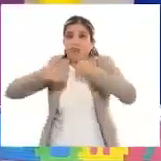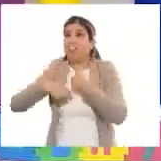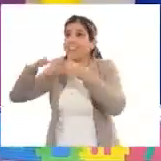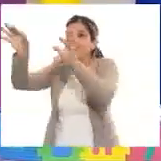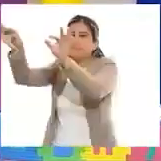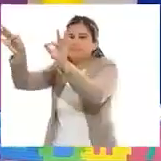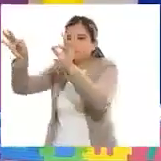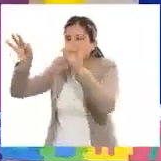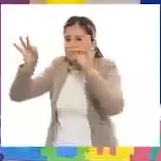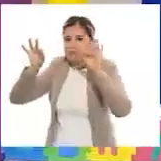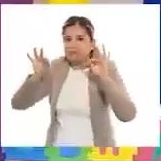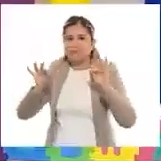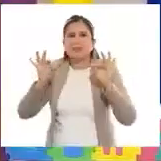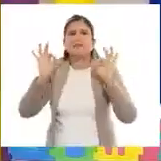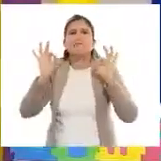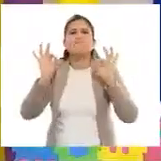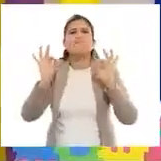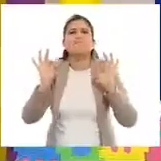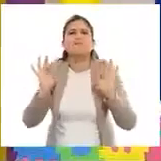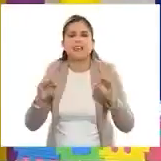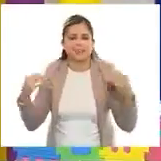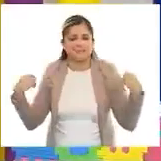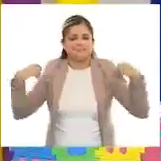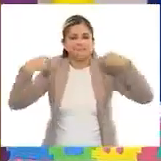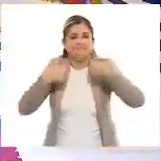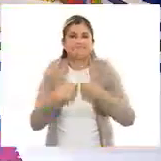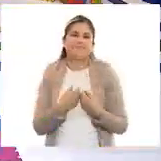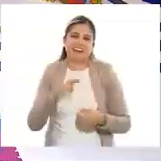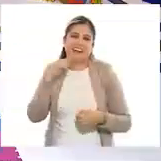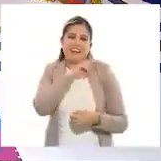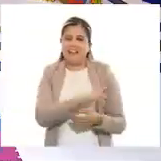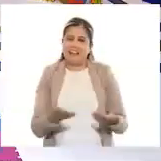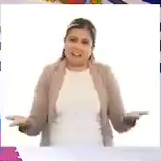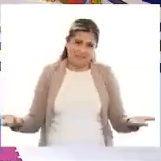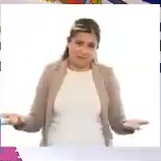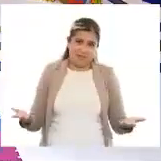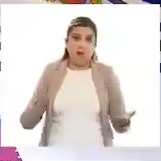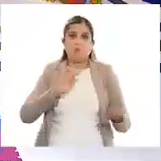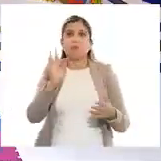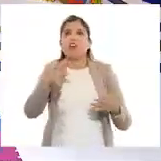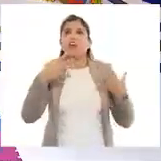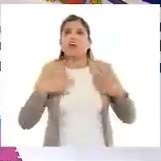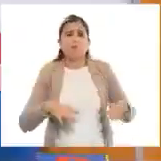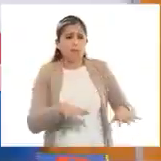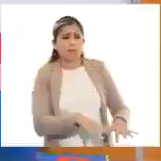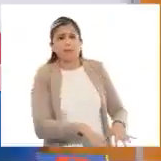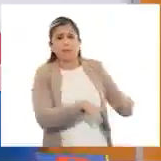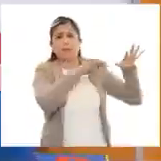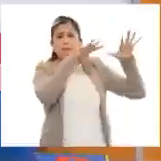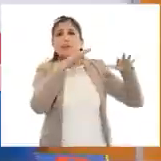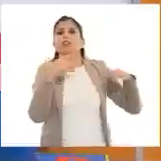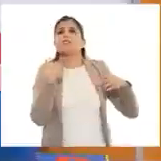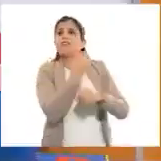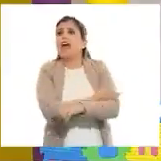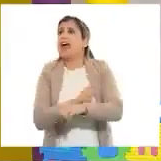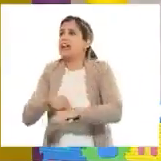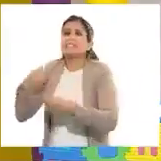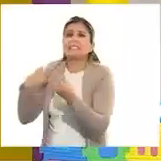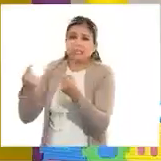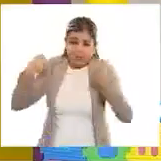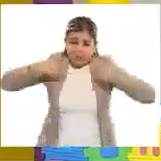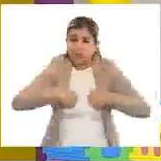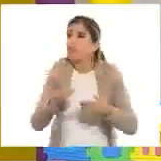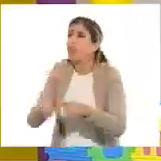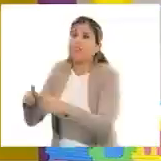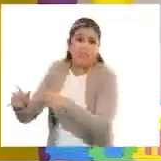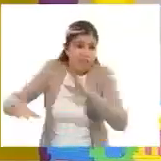gusta, lo vamos a encontrar rápidamente. Uy, pero ¿qué pasa si está en un montón de ropa y quiere el suéter verde ahorita mismo? Pues no,